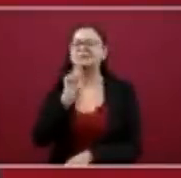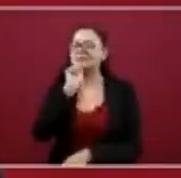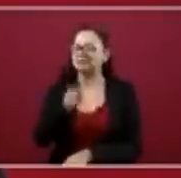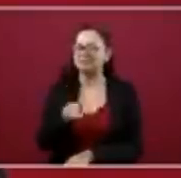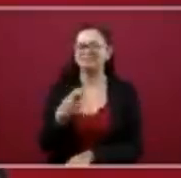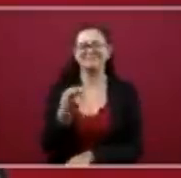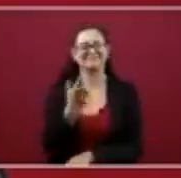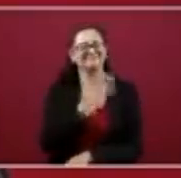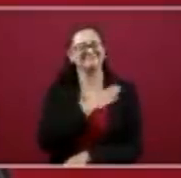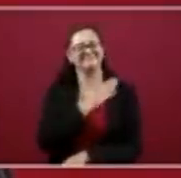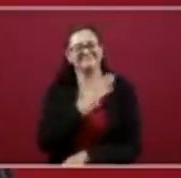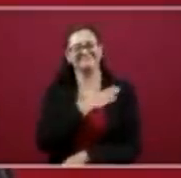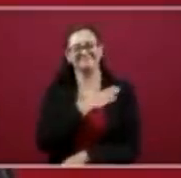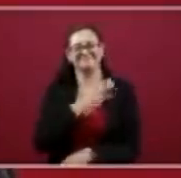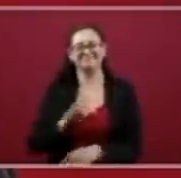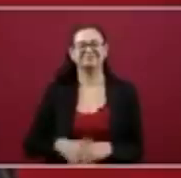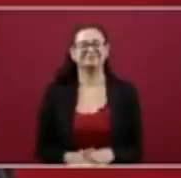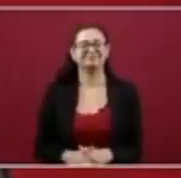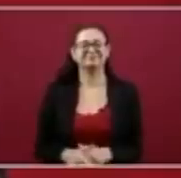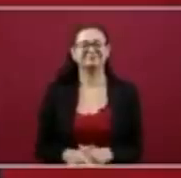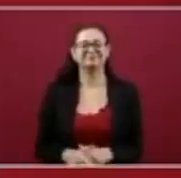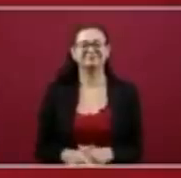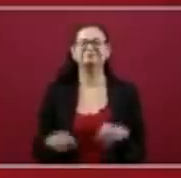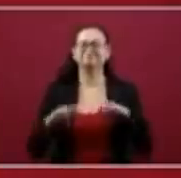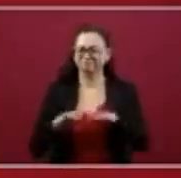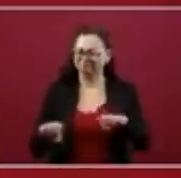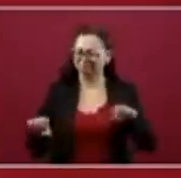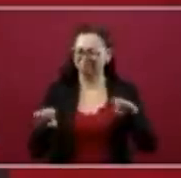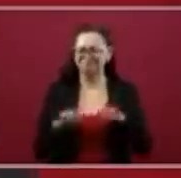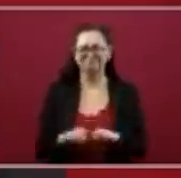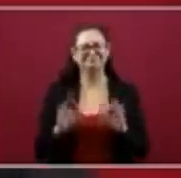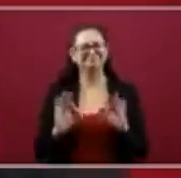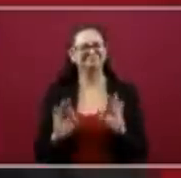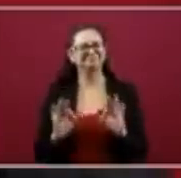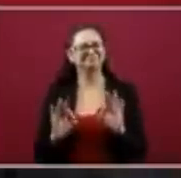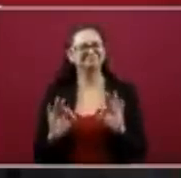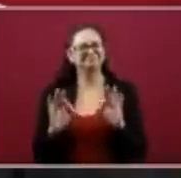bueno. Entonces el equipo va muy bien.